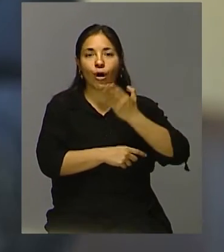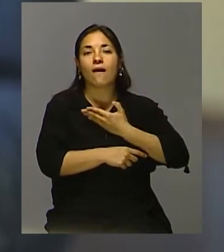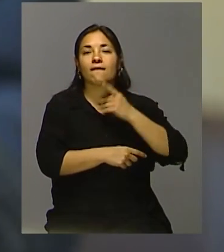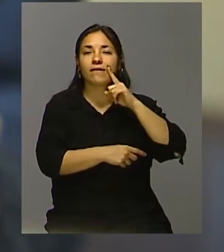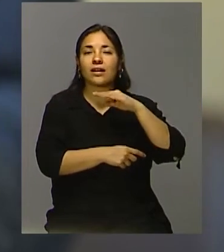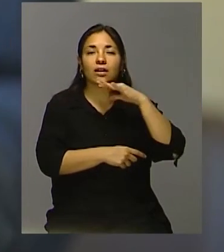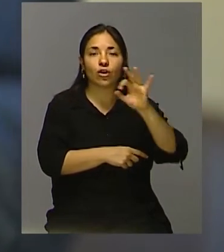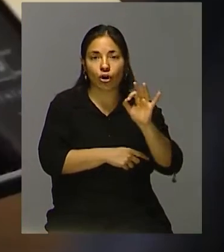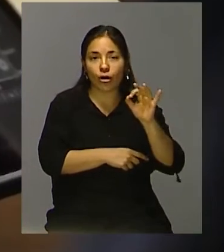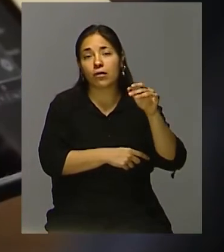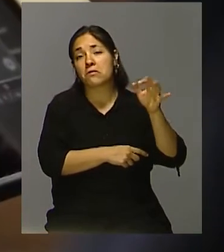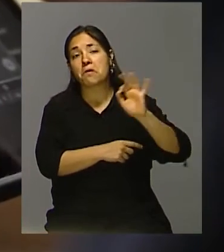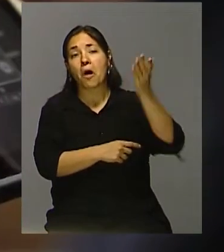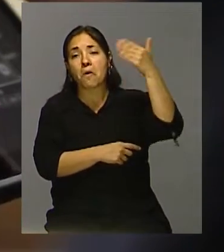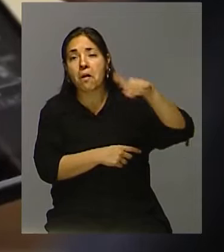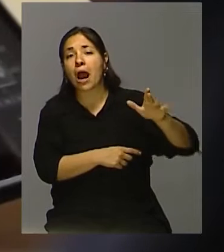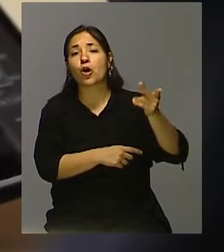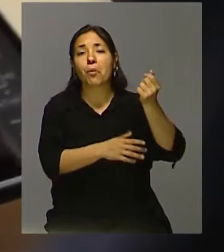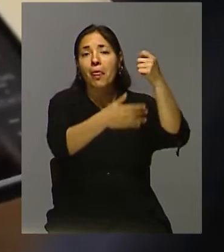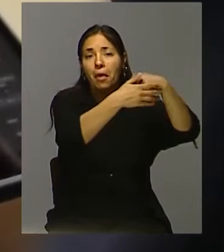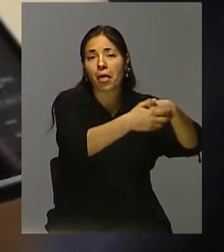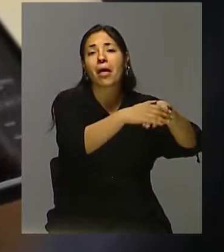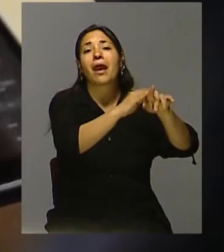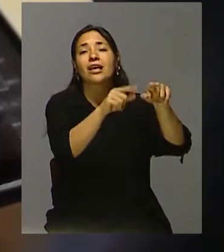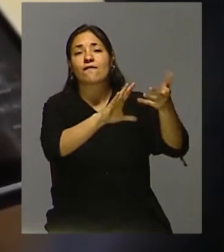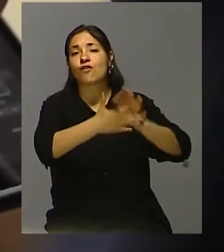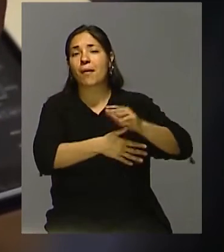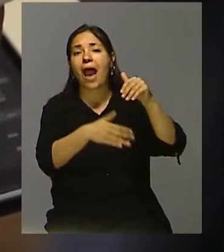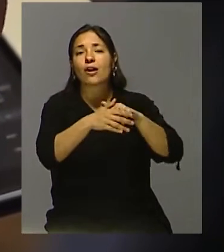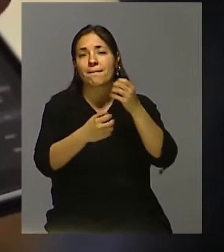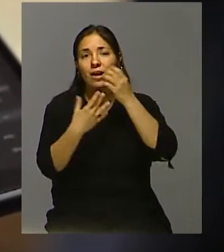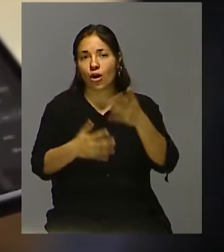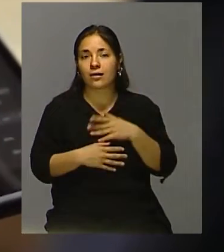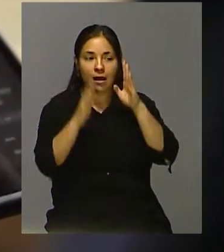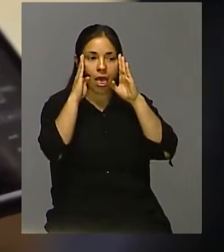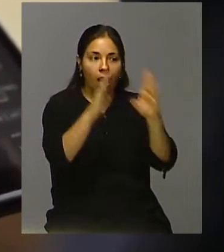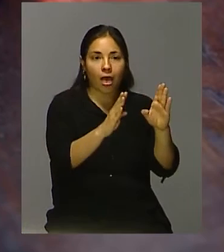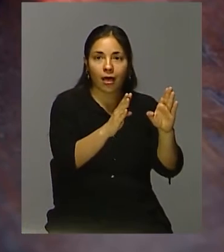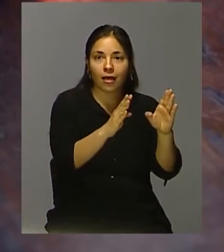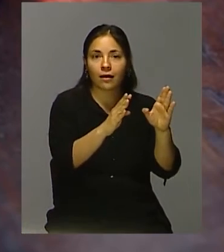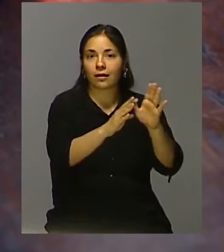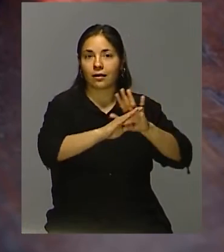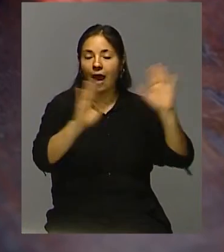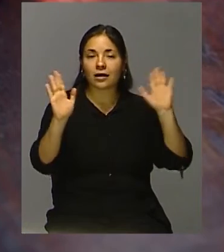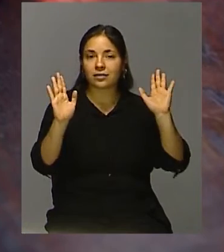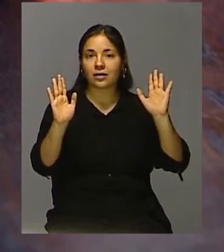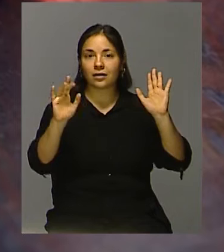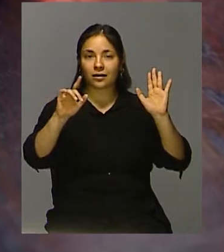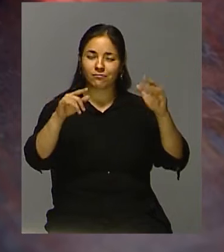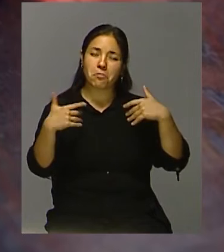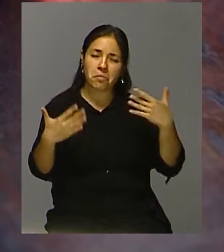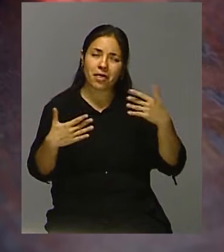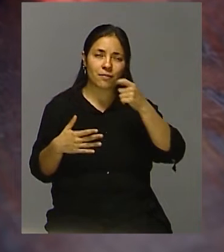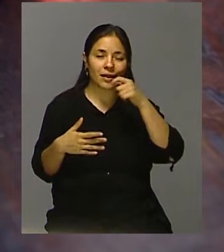no sale de ahí porque tiene ciertos temores. O sea, la idea sería que nos animemos a salir de ese circuito y empecemos a pensar en